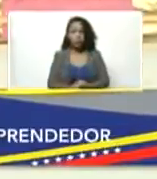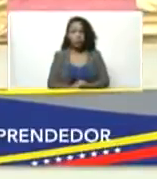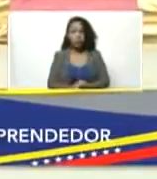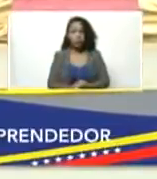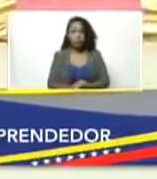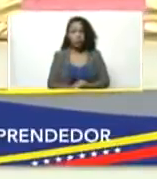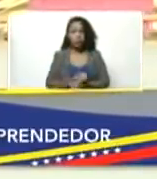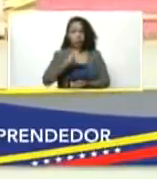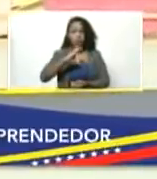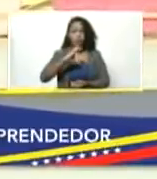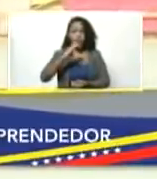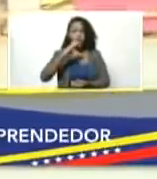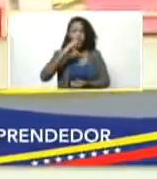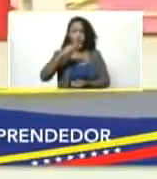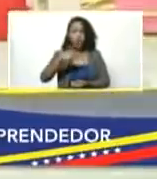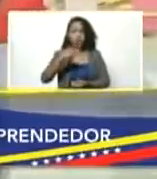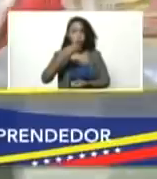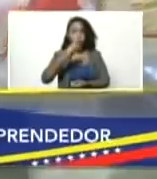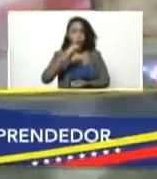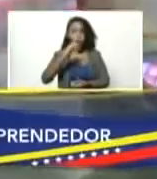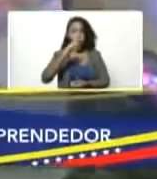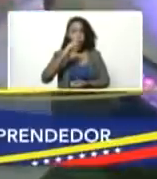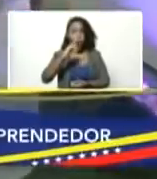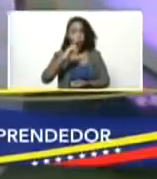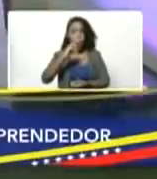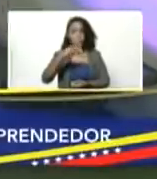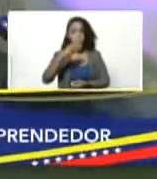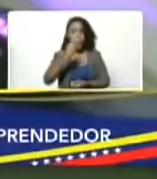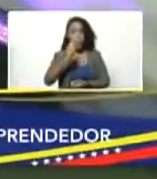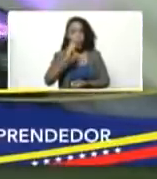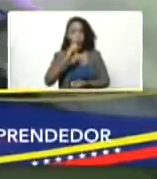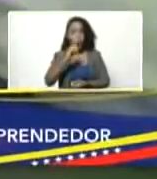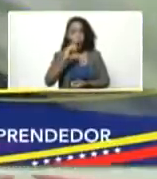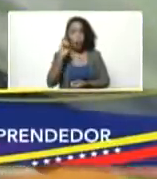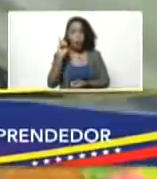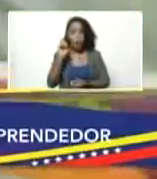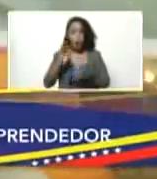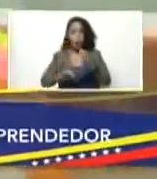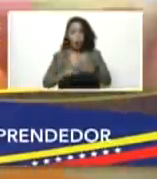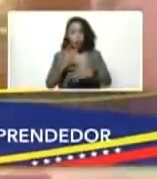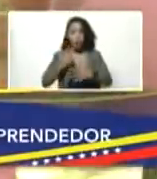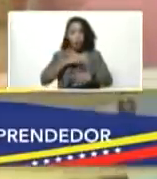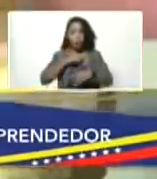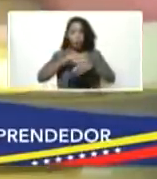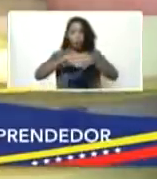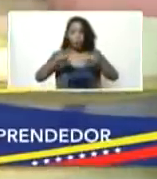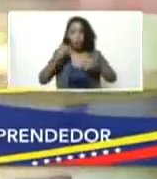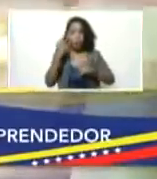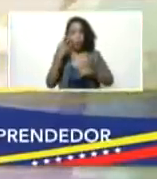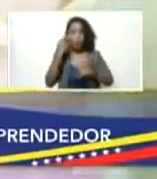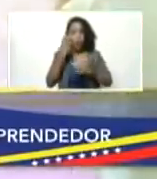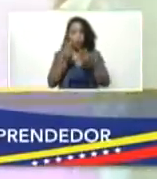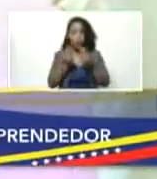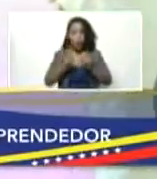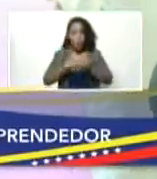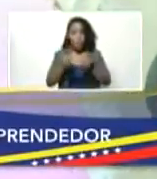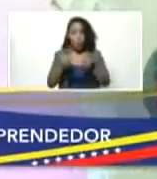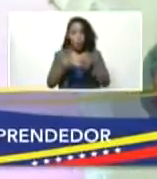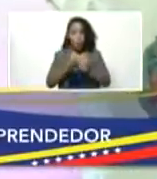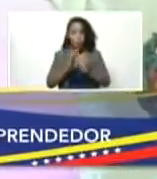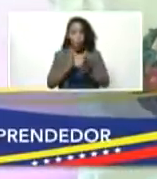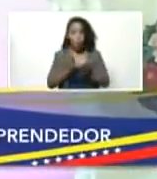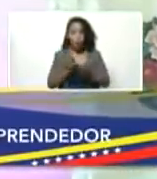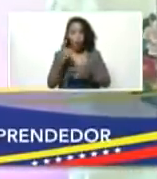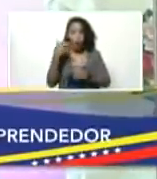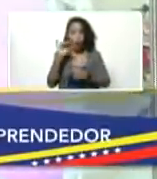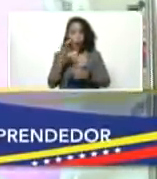Chocopito, mira. Chocopito. Lo estamos haciendo allá en Caripito, en la Fundación Nuestra Tierra. Tiene 3 récords mundiales, vamos al 4º récord mundial.